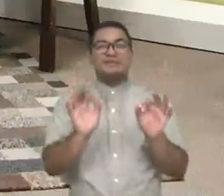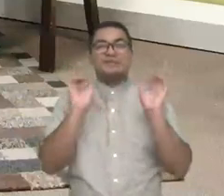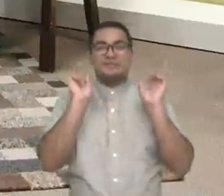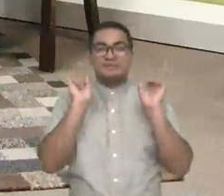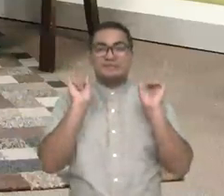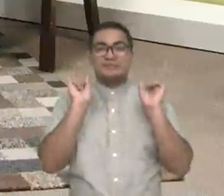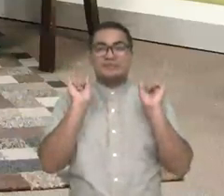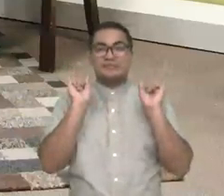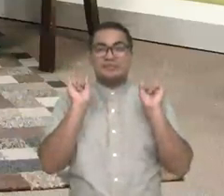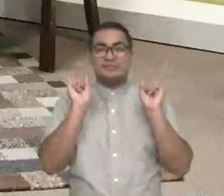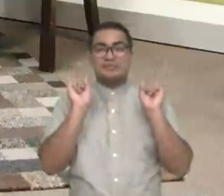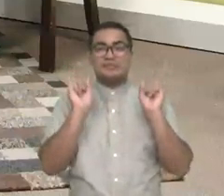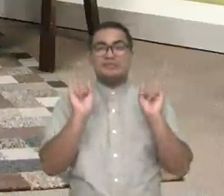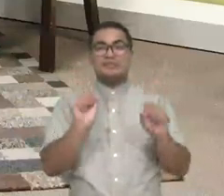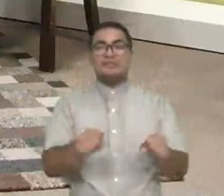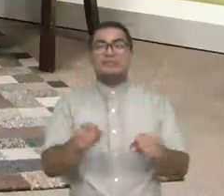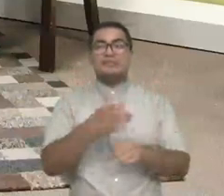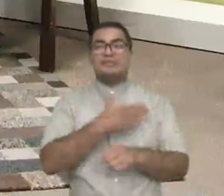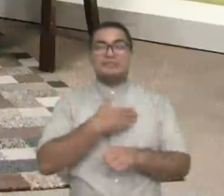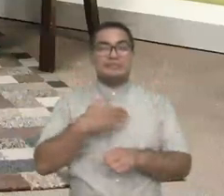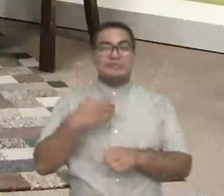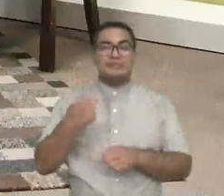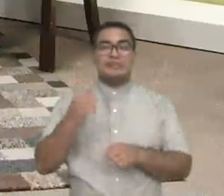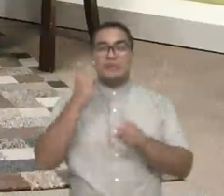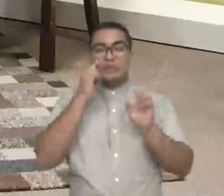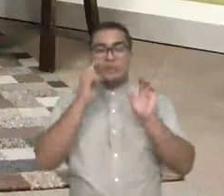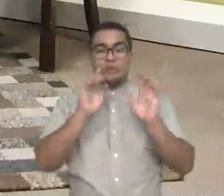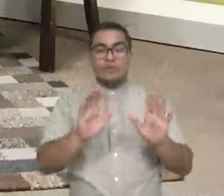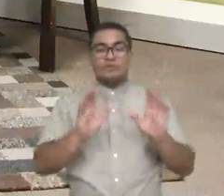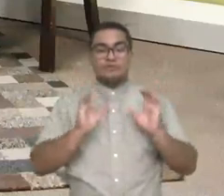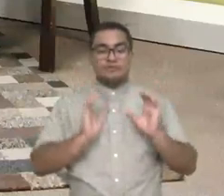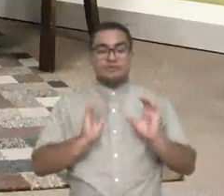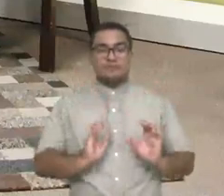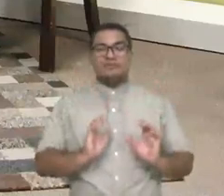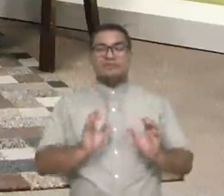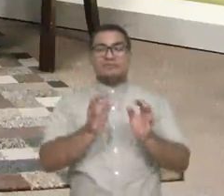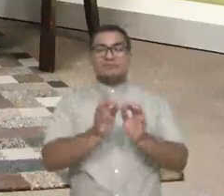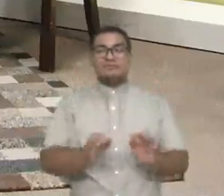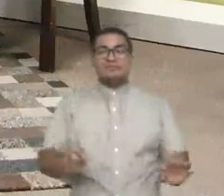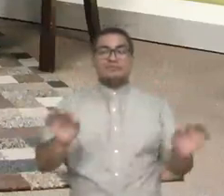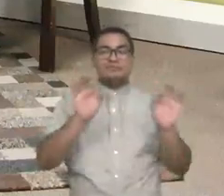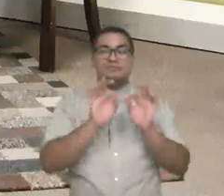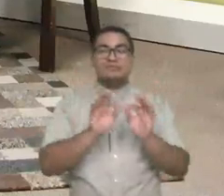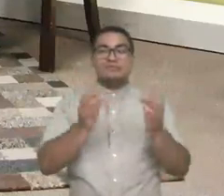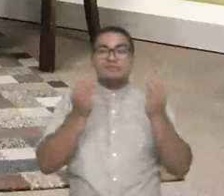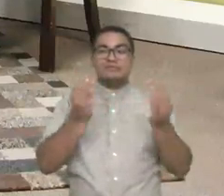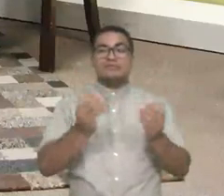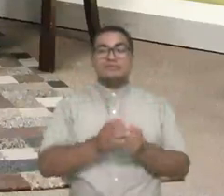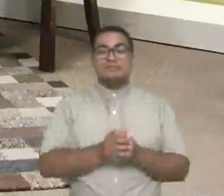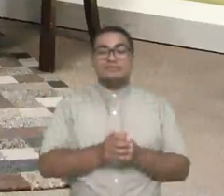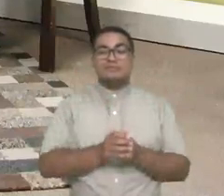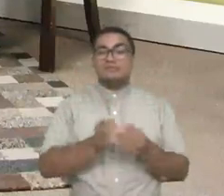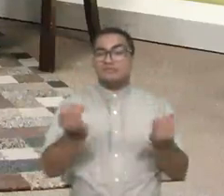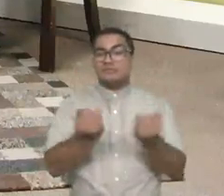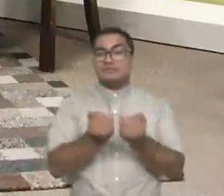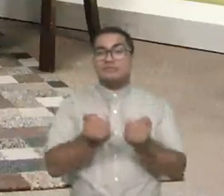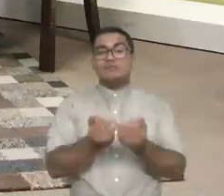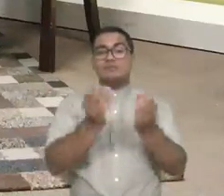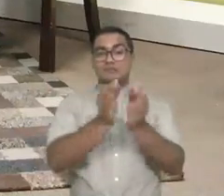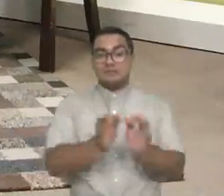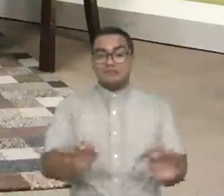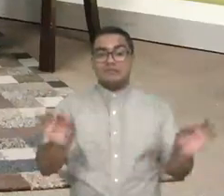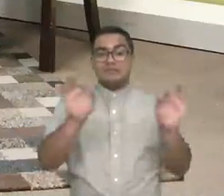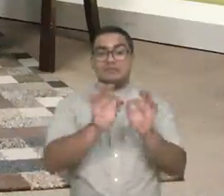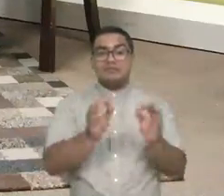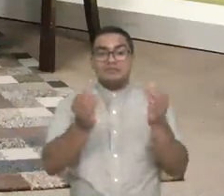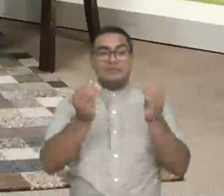ayudar a activar tu sistema de defensa. Así es. Y puede ser clave también. Para y también es importante evitar los